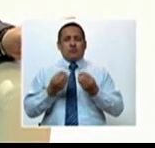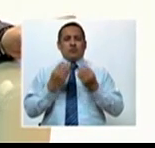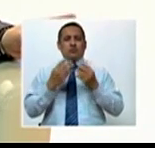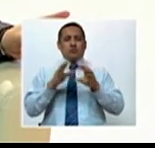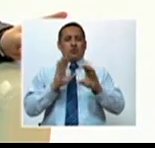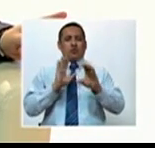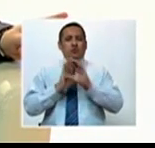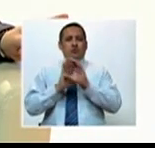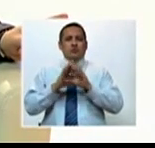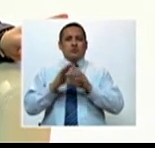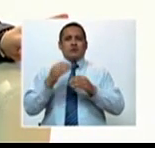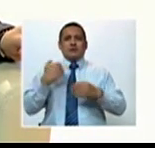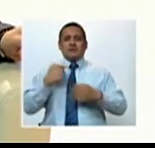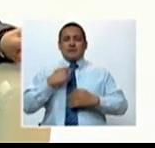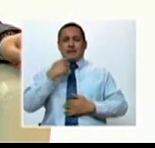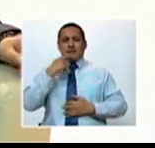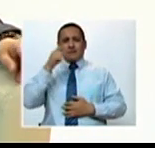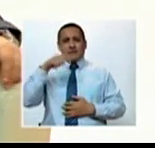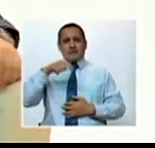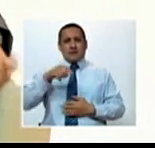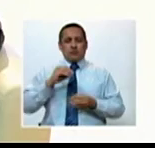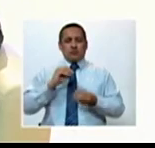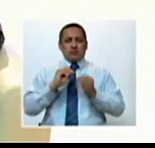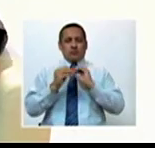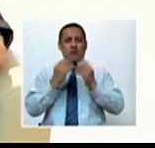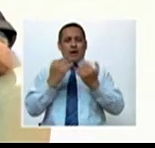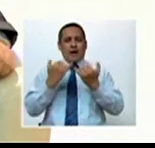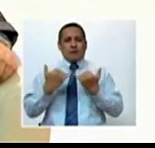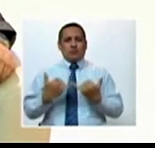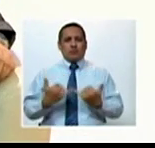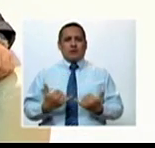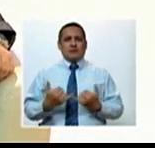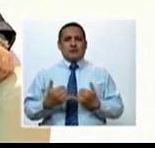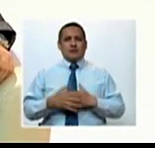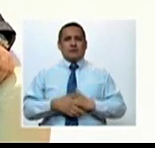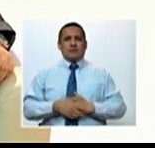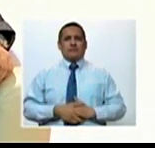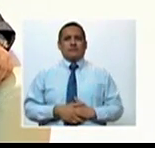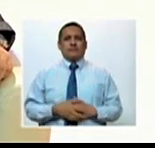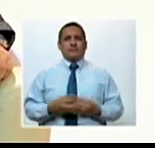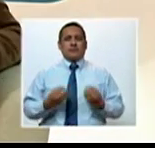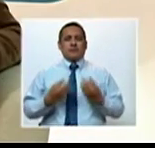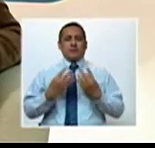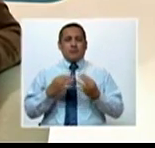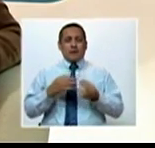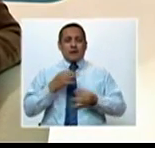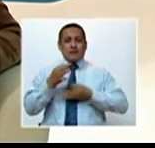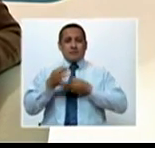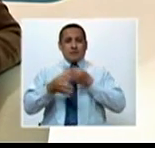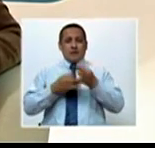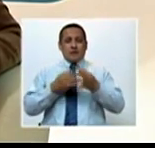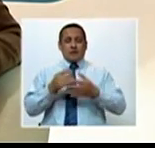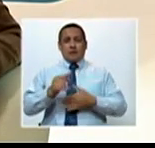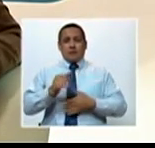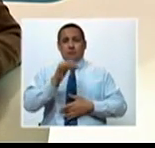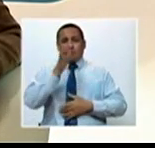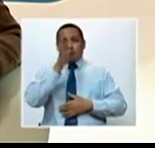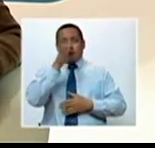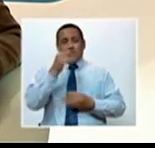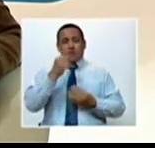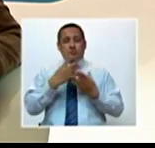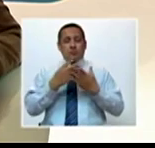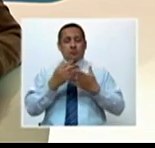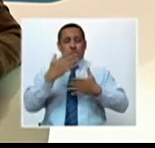porque nuestro código ya es necesario actualizarlo, ¿no? Claro, y al final lo que están burlando es su